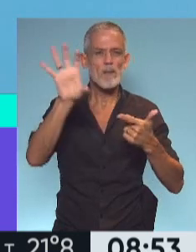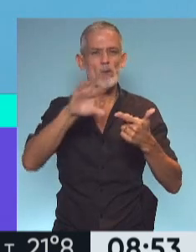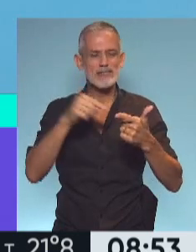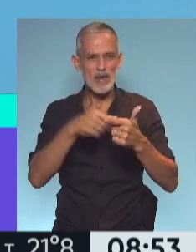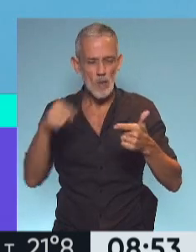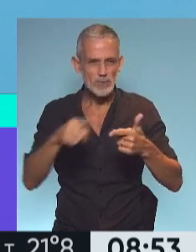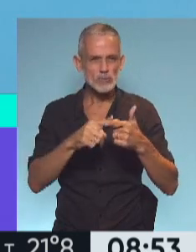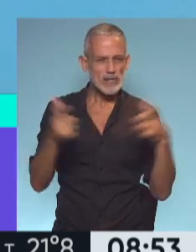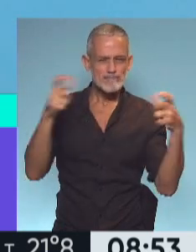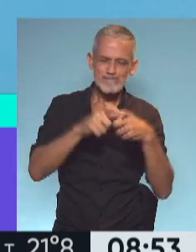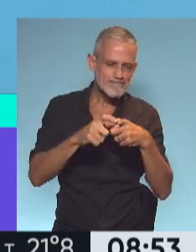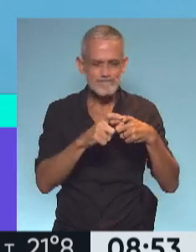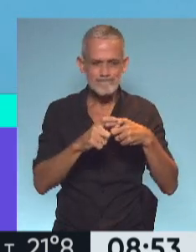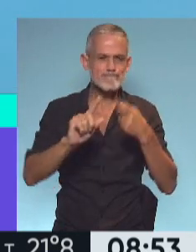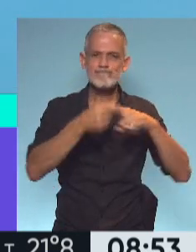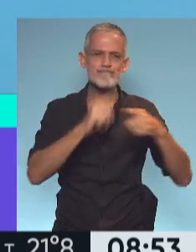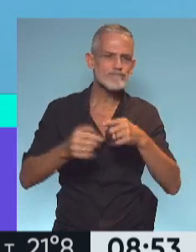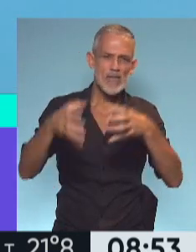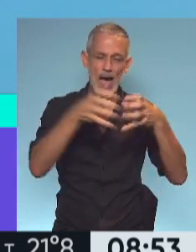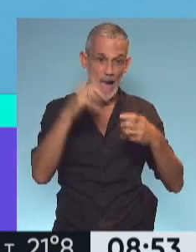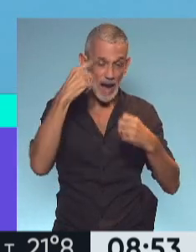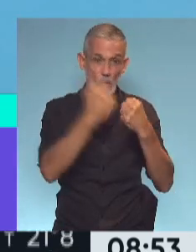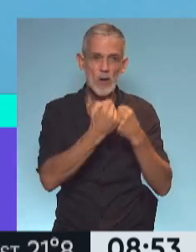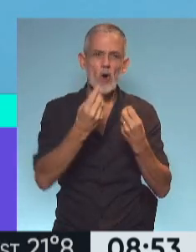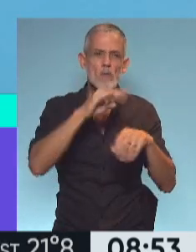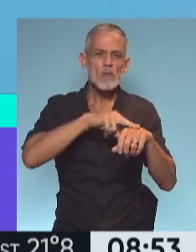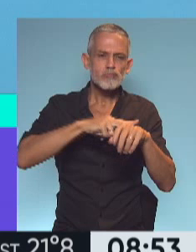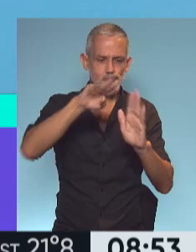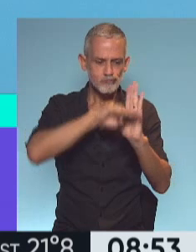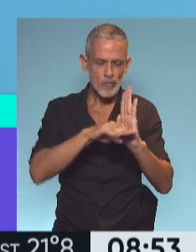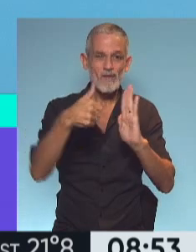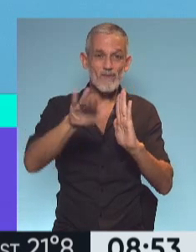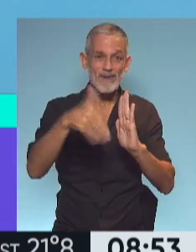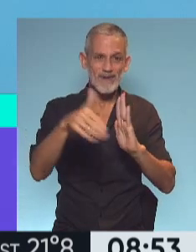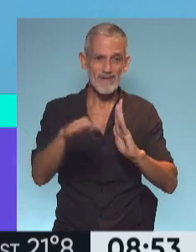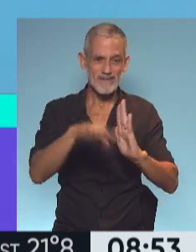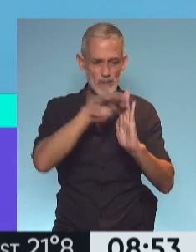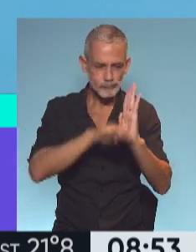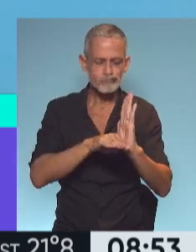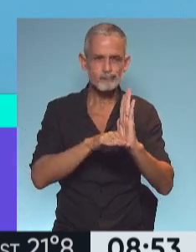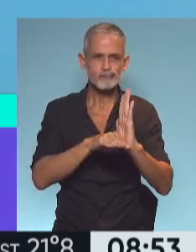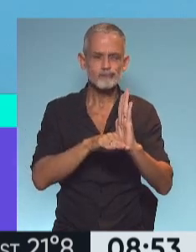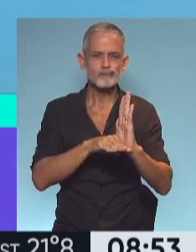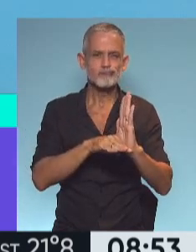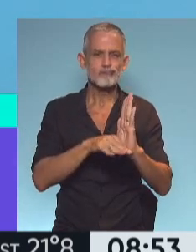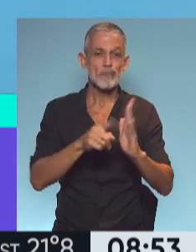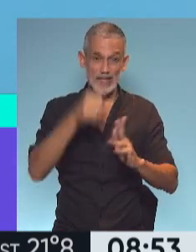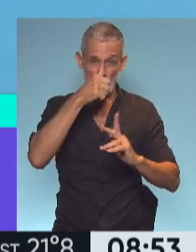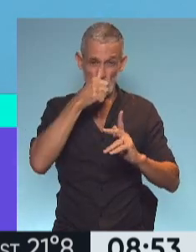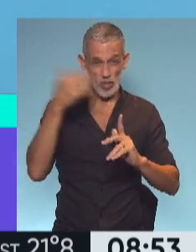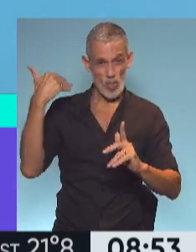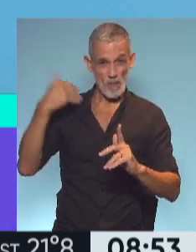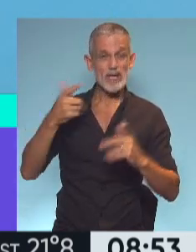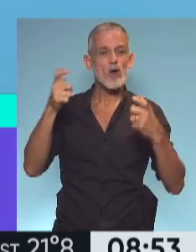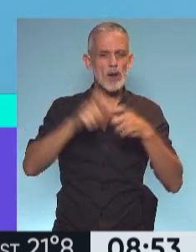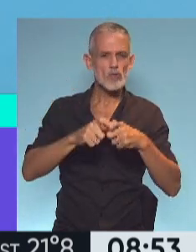Buenos Aires, para poder terminar de consensuar las medidas que se van a implementar. Y, por supuesto, el domingo tuvimos una